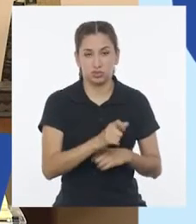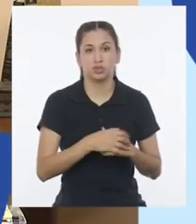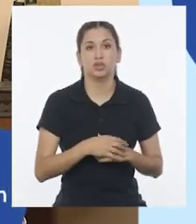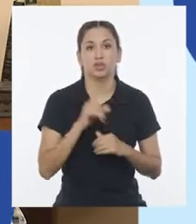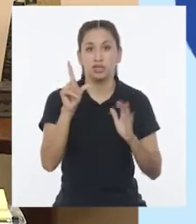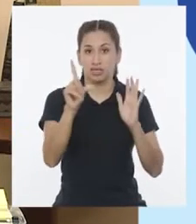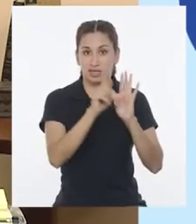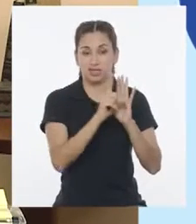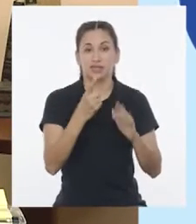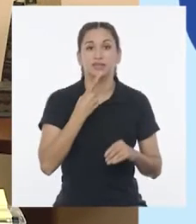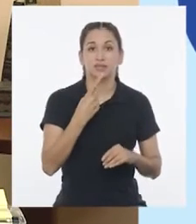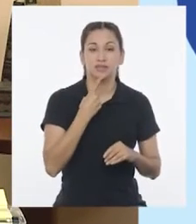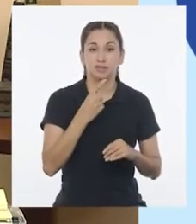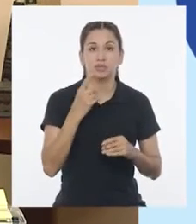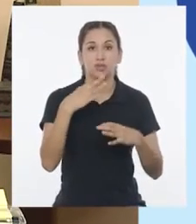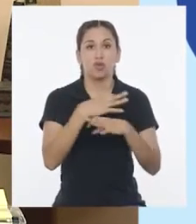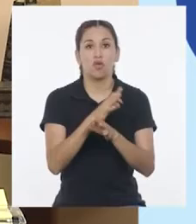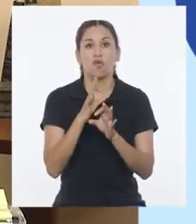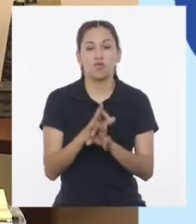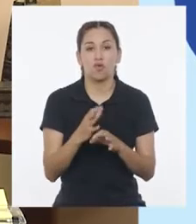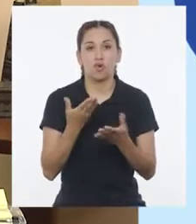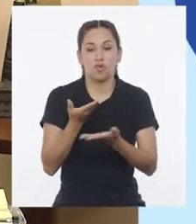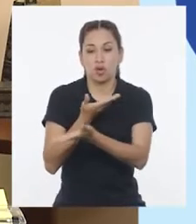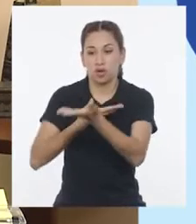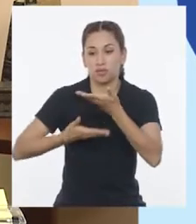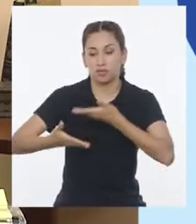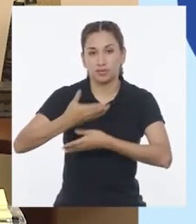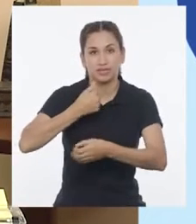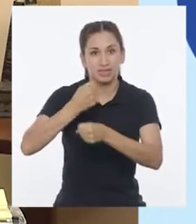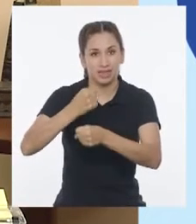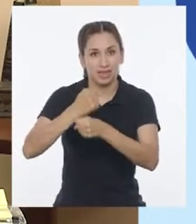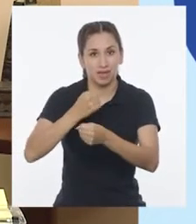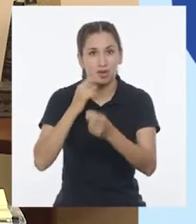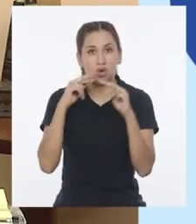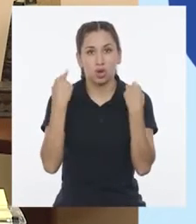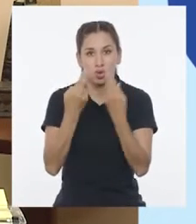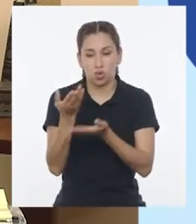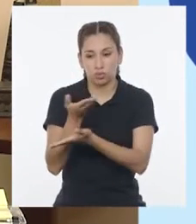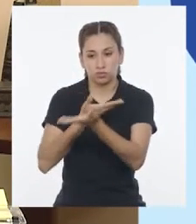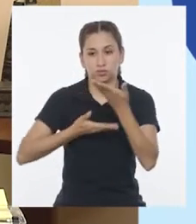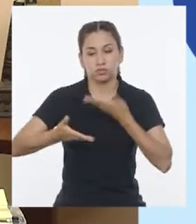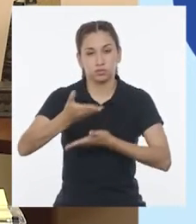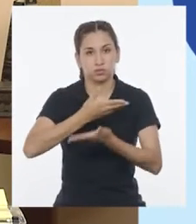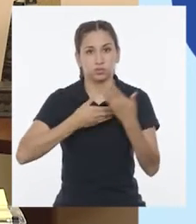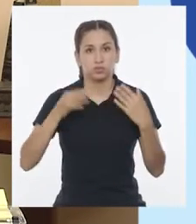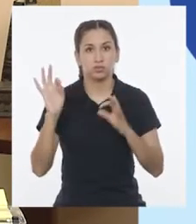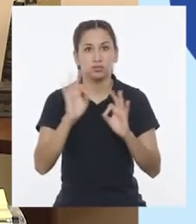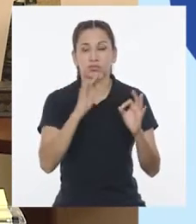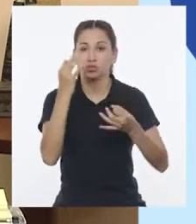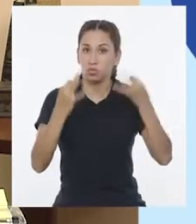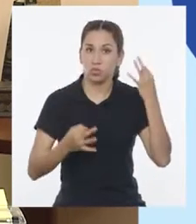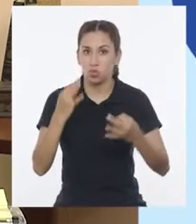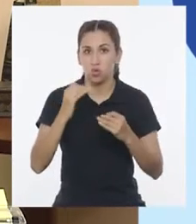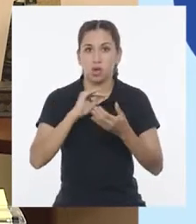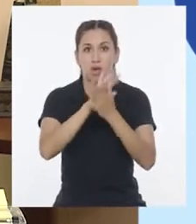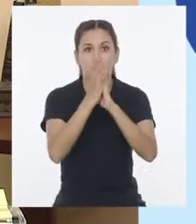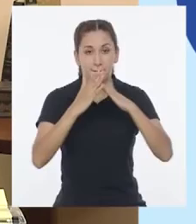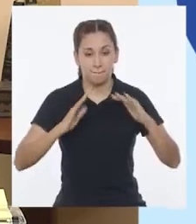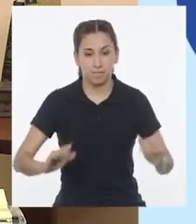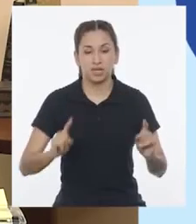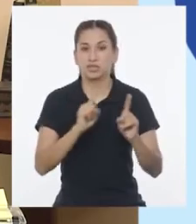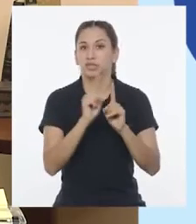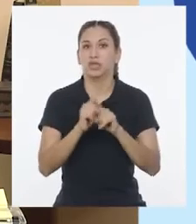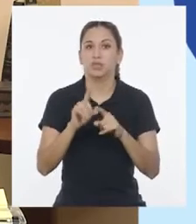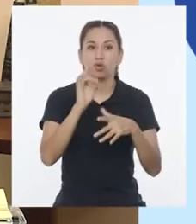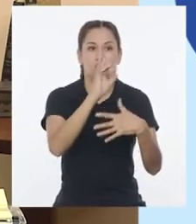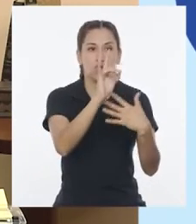persona. La ley establece las formas de coordinación de dicha jurisdicción especial con los juzgados de paz